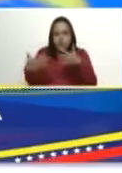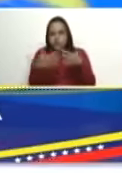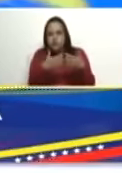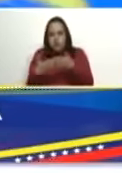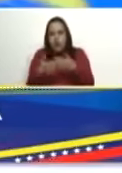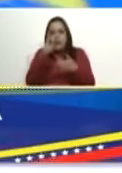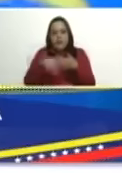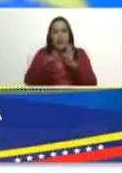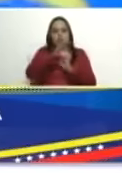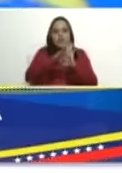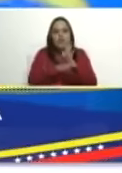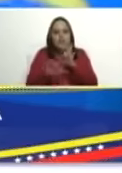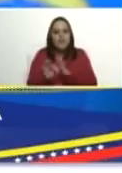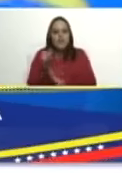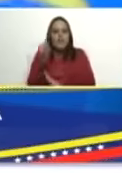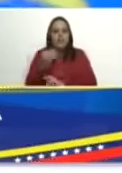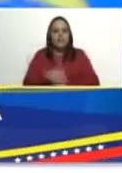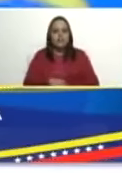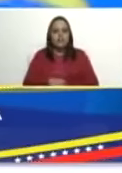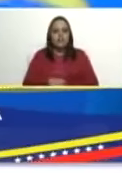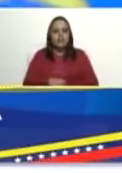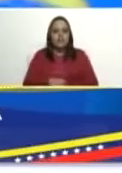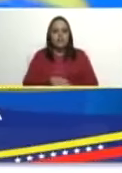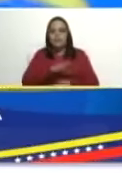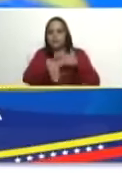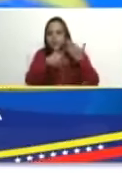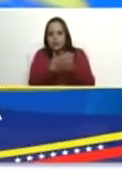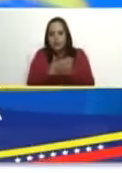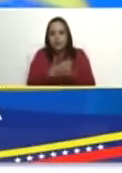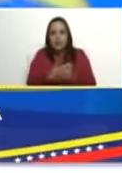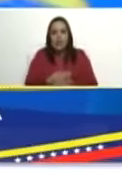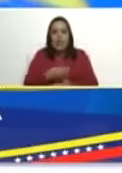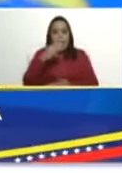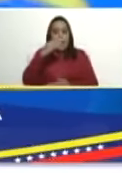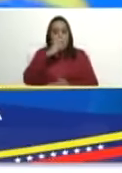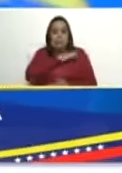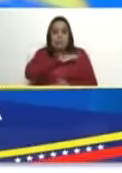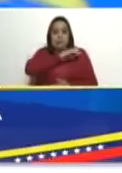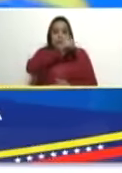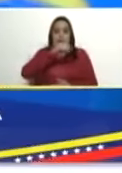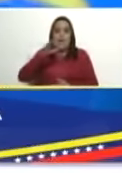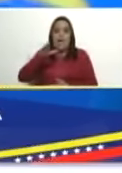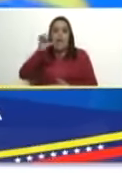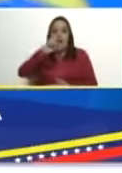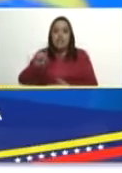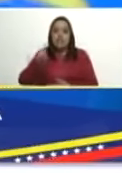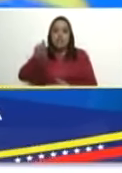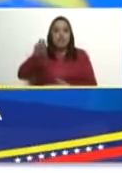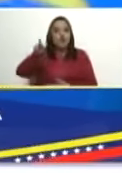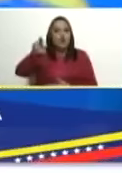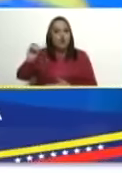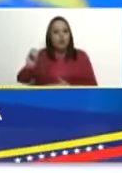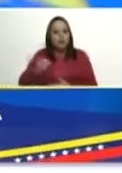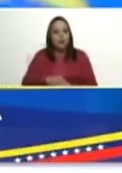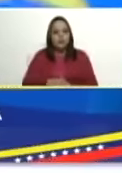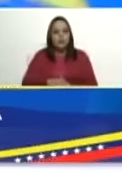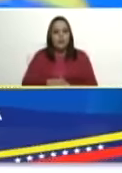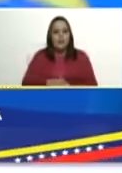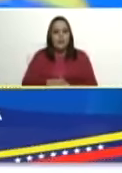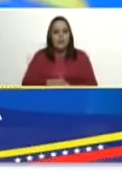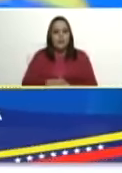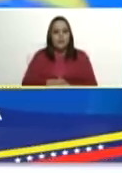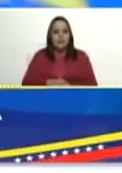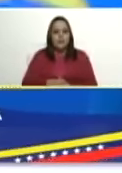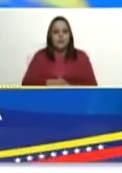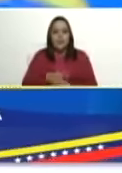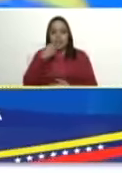constituciones federales, llegamos al general Castro en aquel hecho tan insólito, que él baja de Cúcuta,